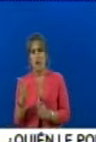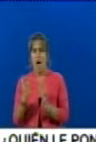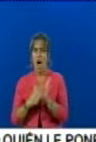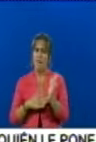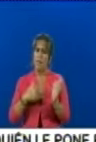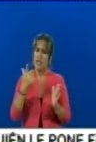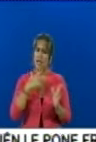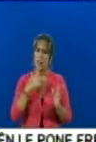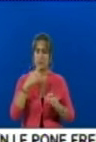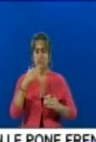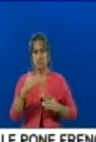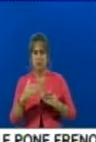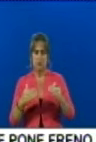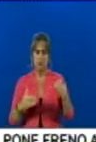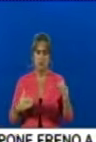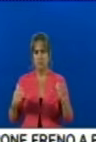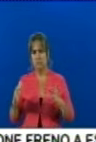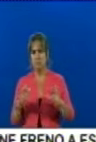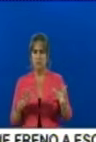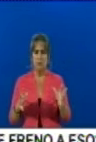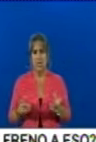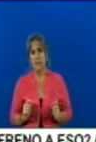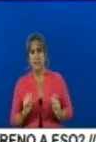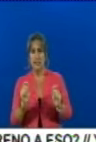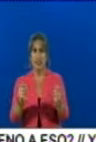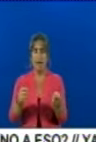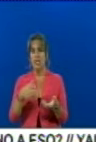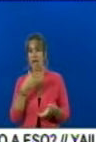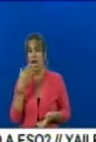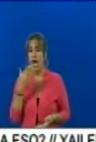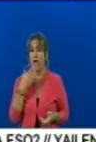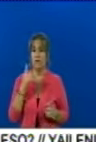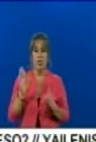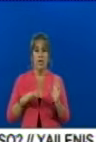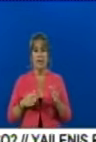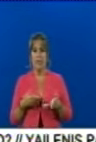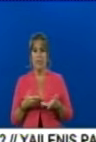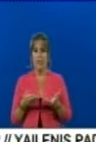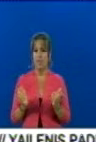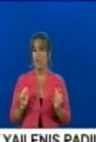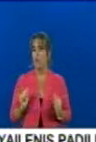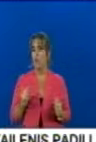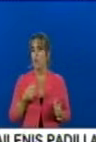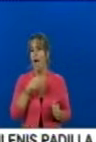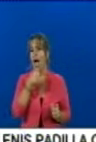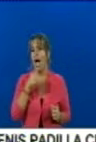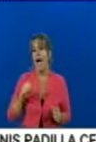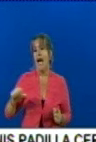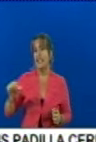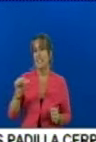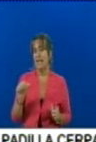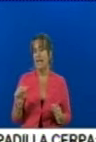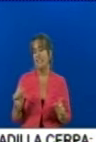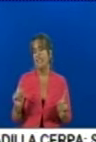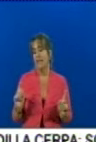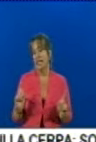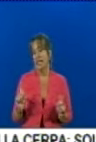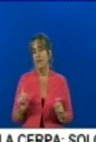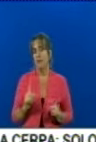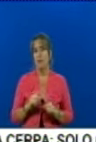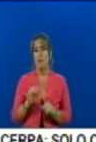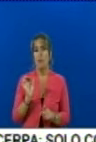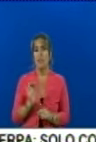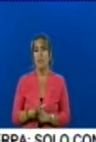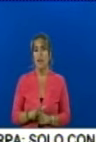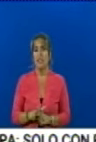le explicábamos anteriormente, va a estar desarrollándose toda la distribución del azúcar, el aceite, a partir de